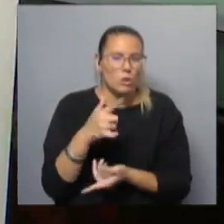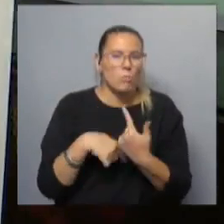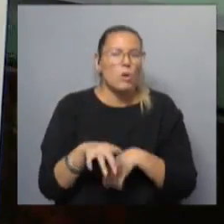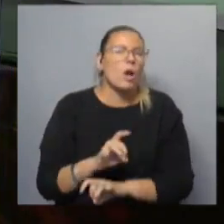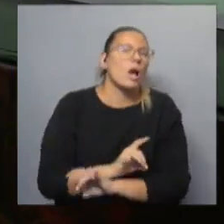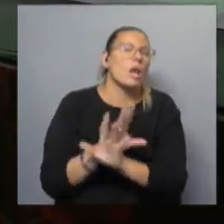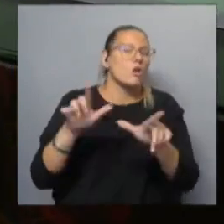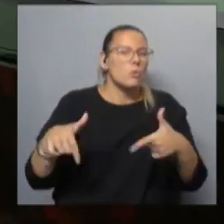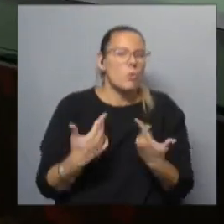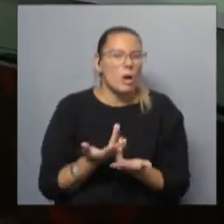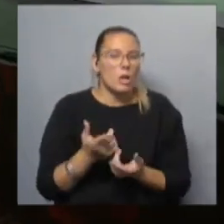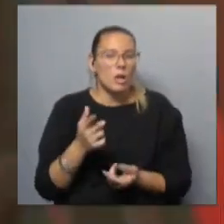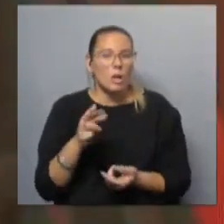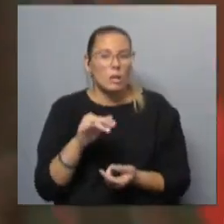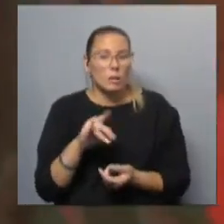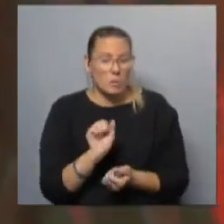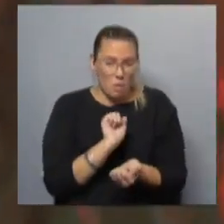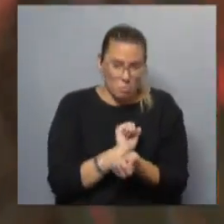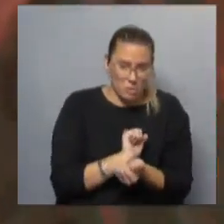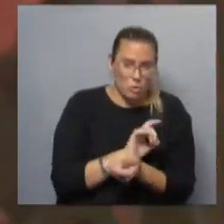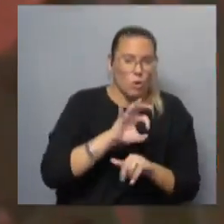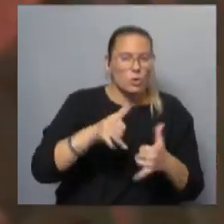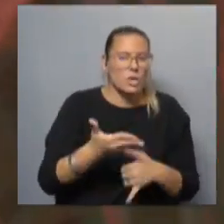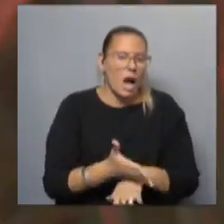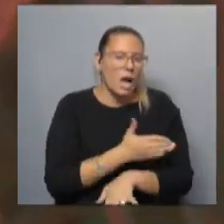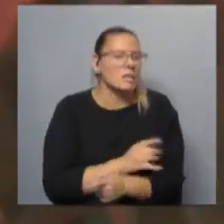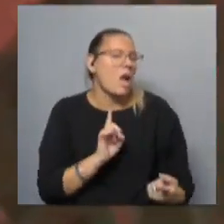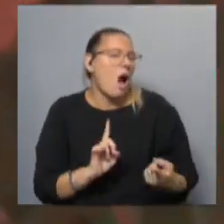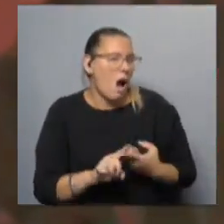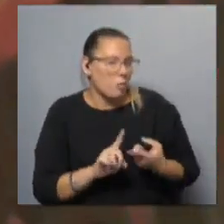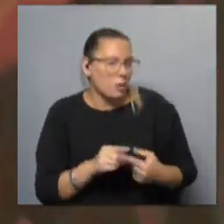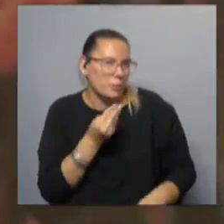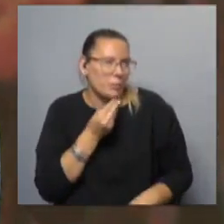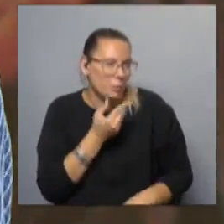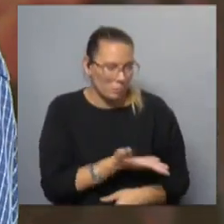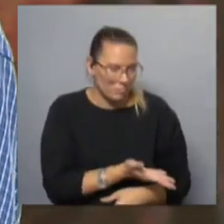del todo claro es si Rivera fue hecho prisionero o si ya había un acuerdo entre ellos.